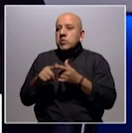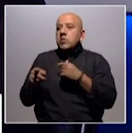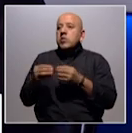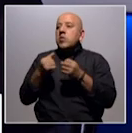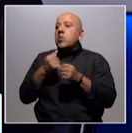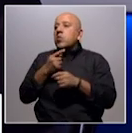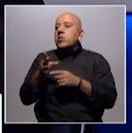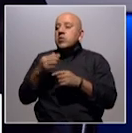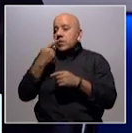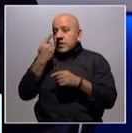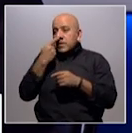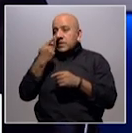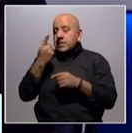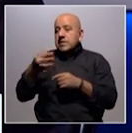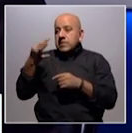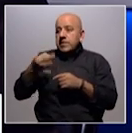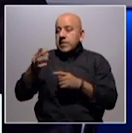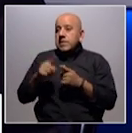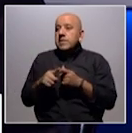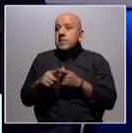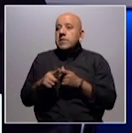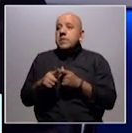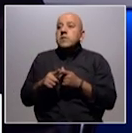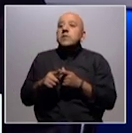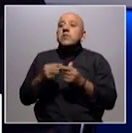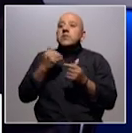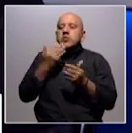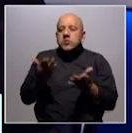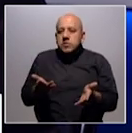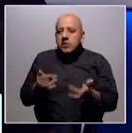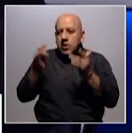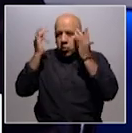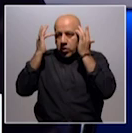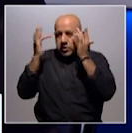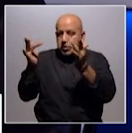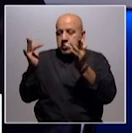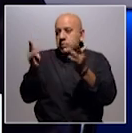interesa de verdad de verdad en la educación